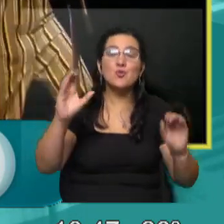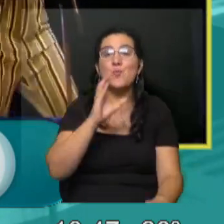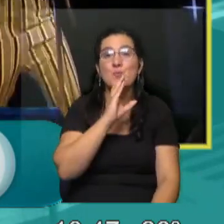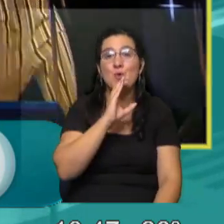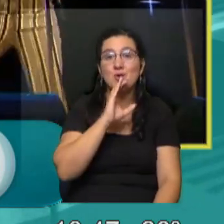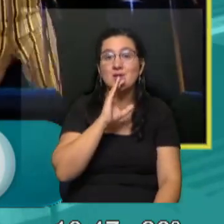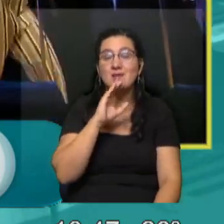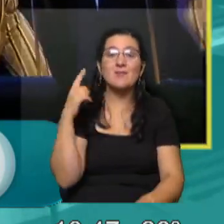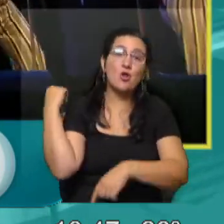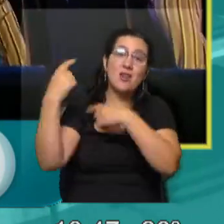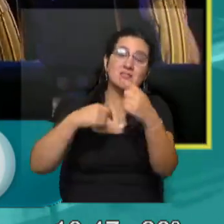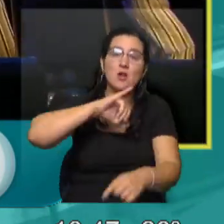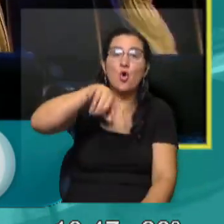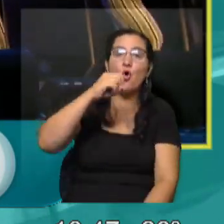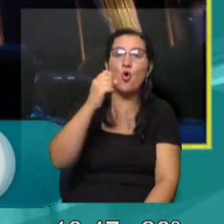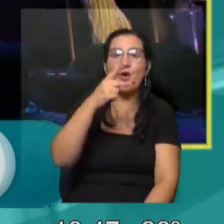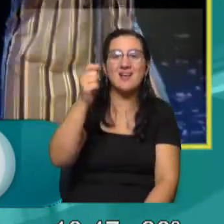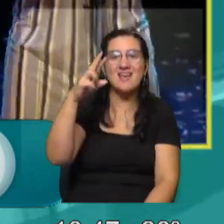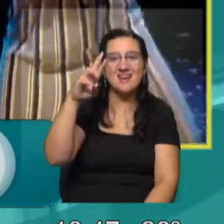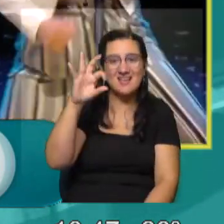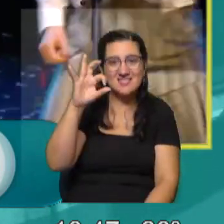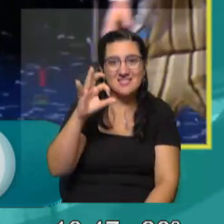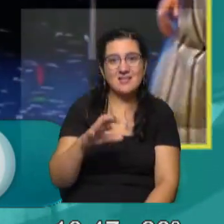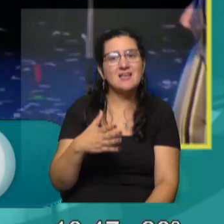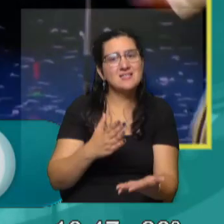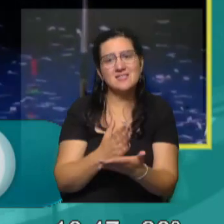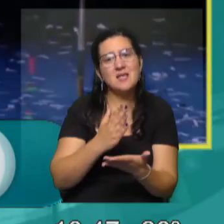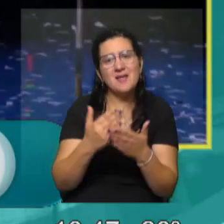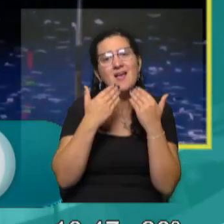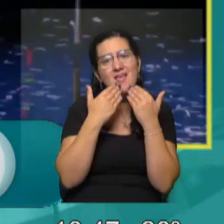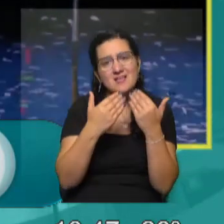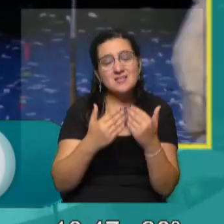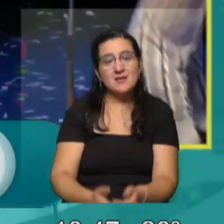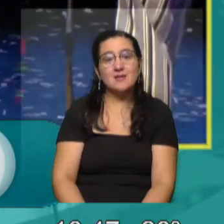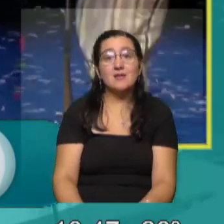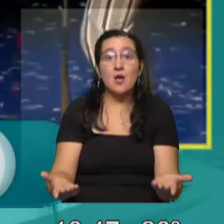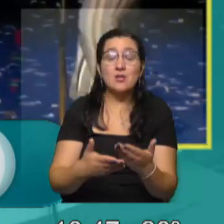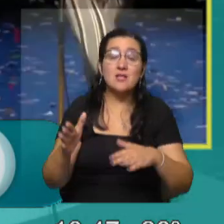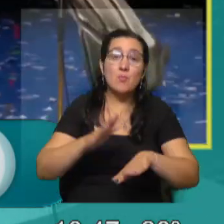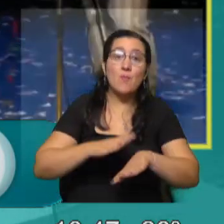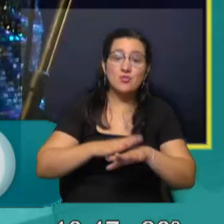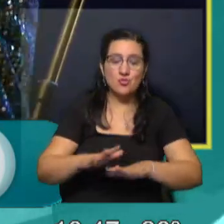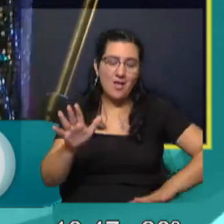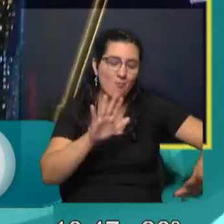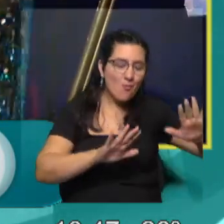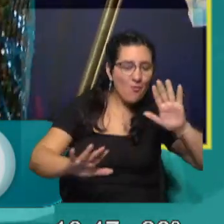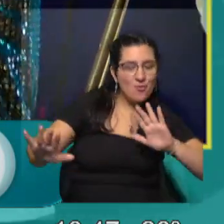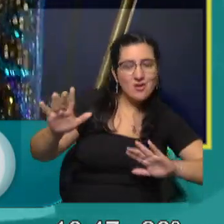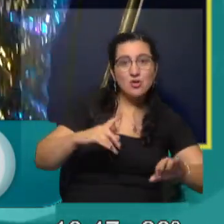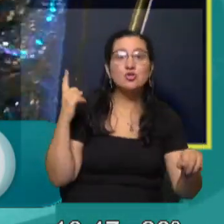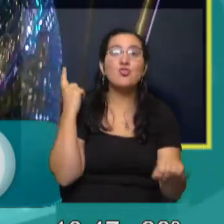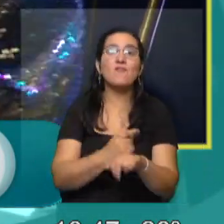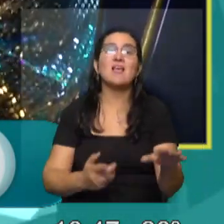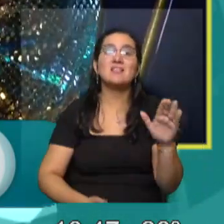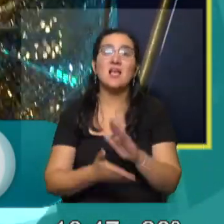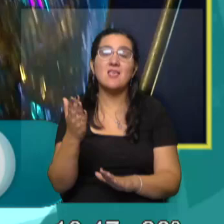con la herencia de los Jokers, con los Tuala ahí, que es algo que siempre hay que agradecer. Y llega el momento de la murga. Y la murga nos obligan a salir,